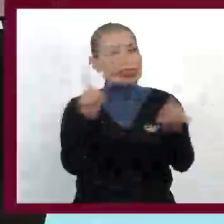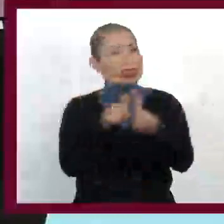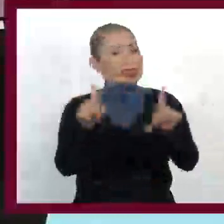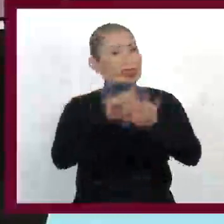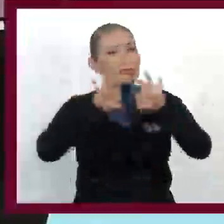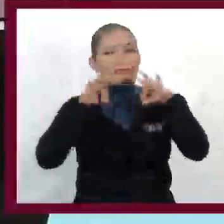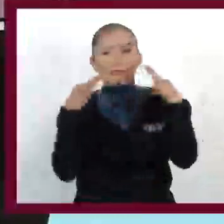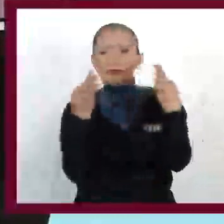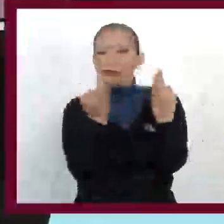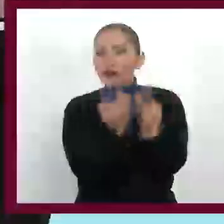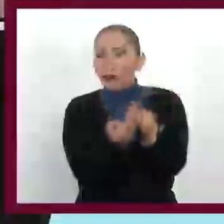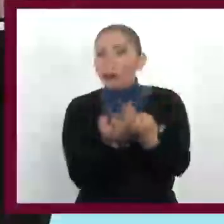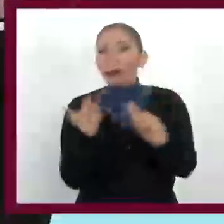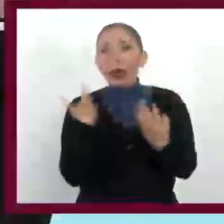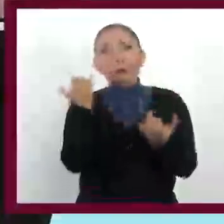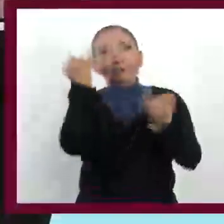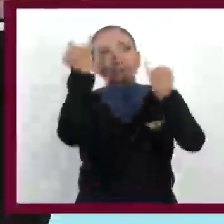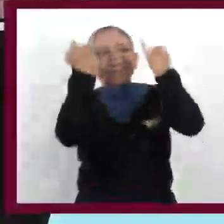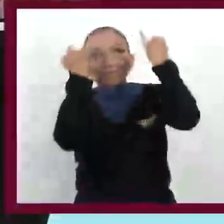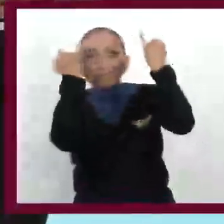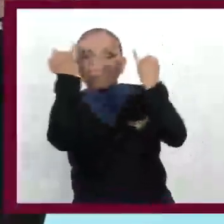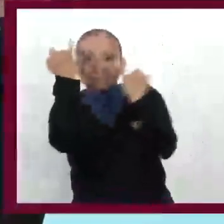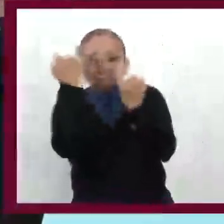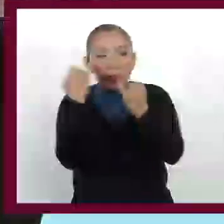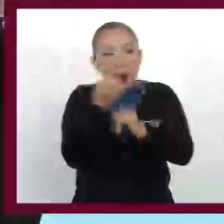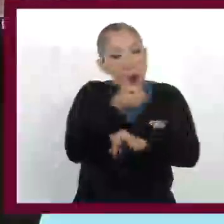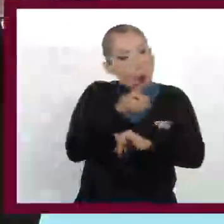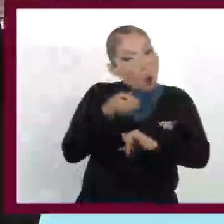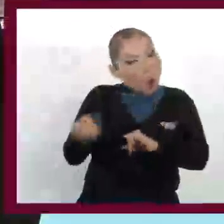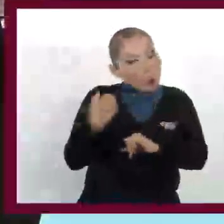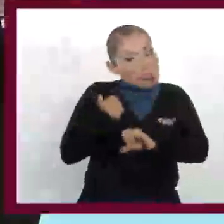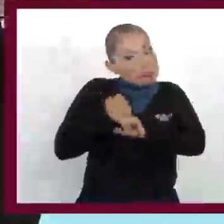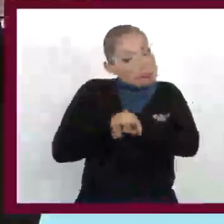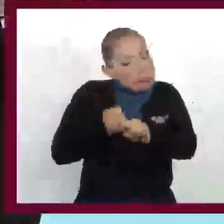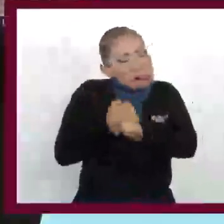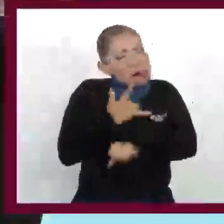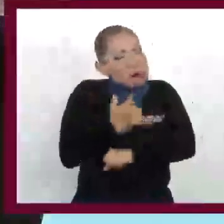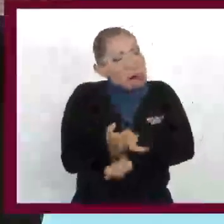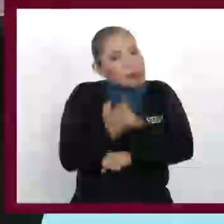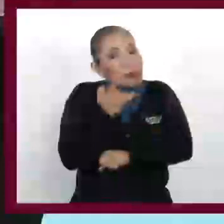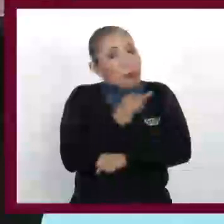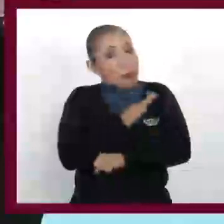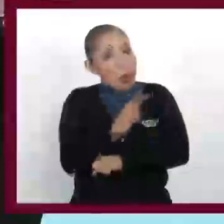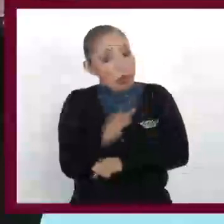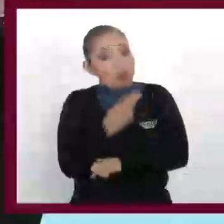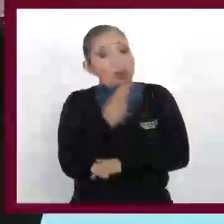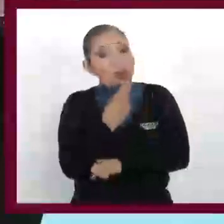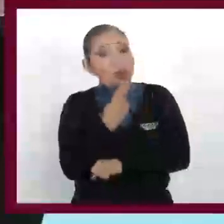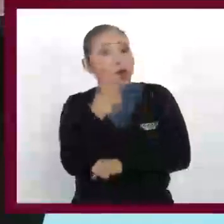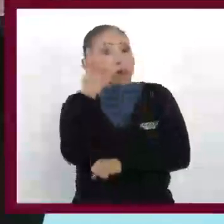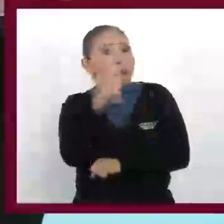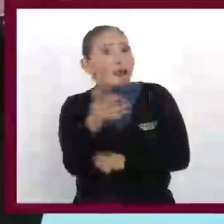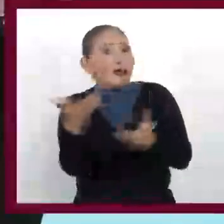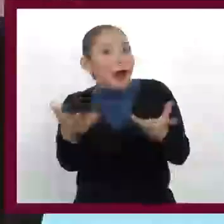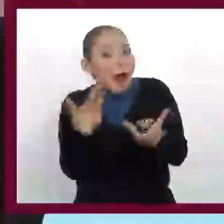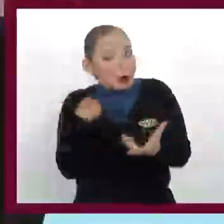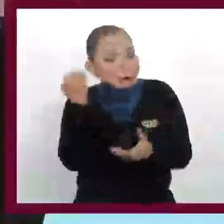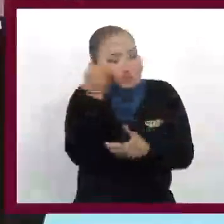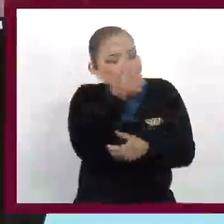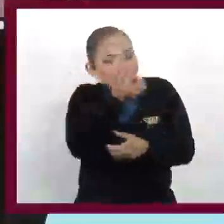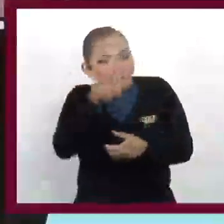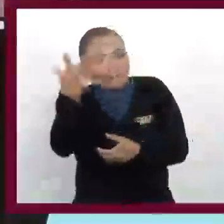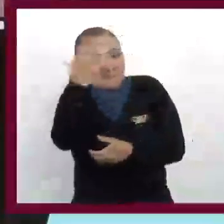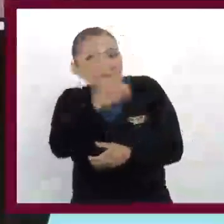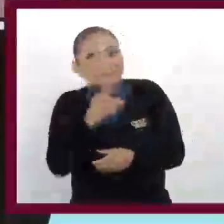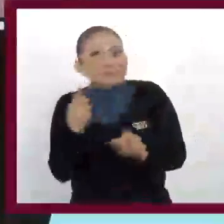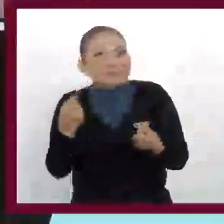sinfín de posibilidades que, con creatividad, disciplina y perseverancia, podríamos utilizar para crear